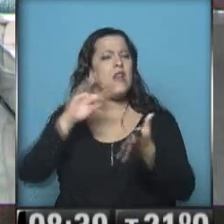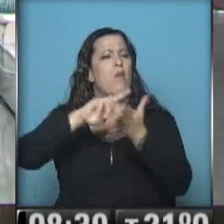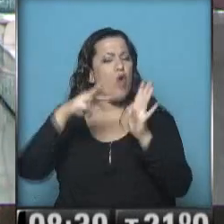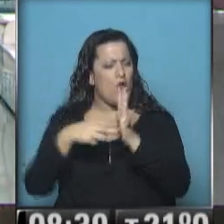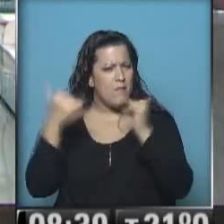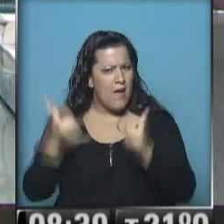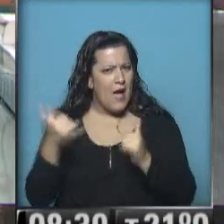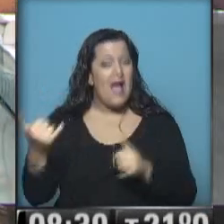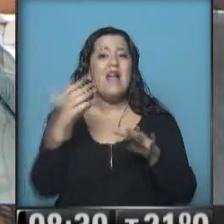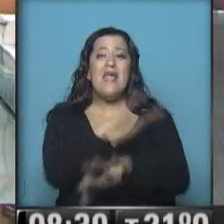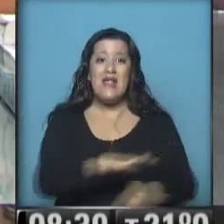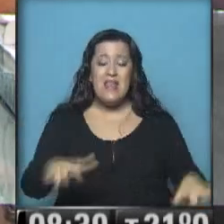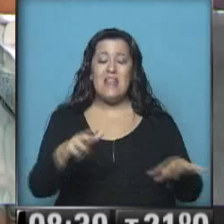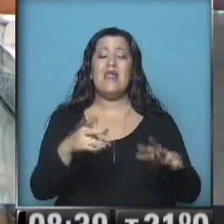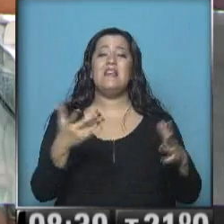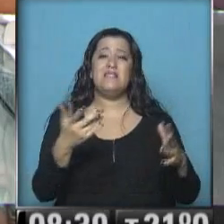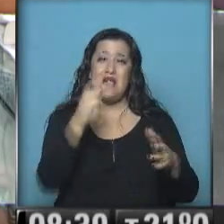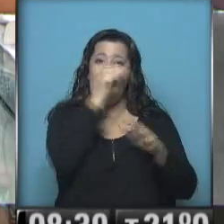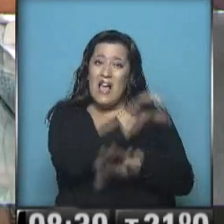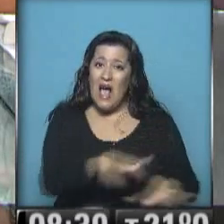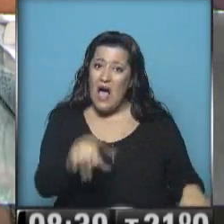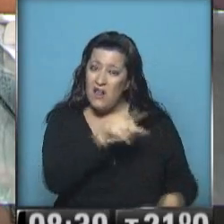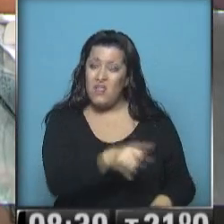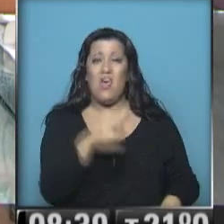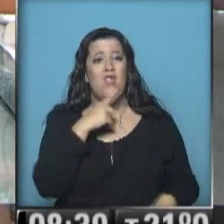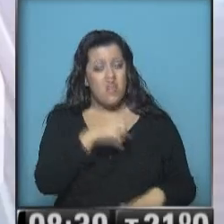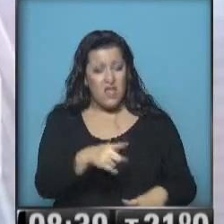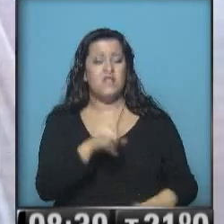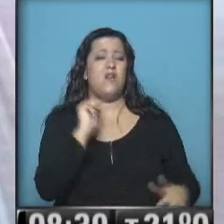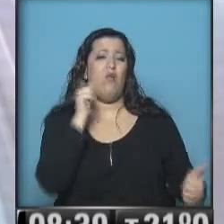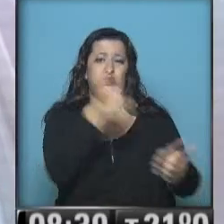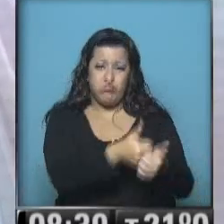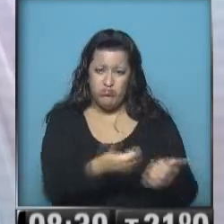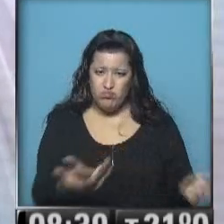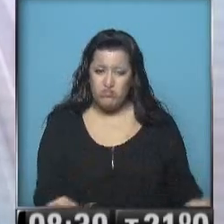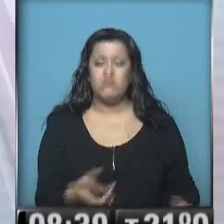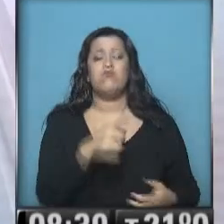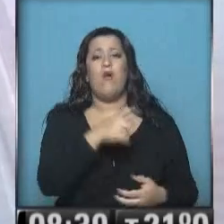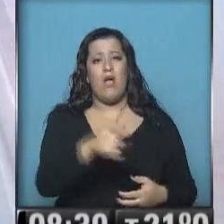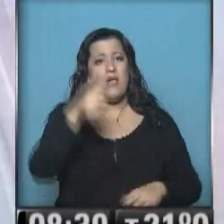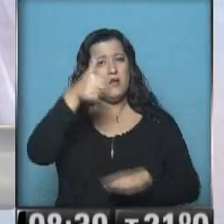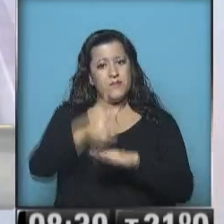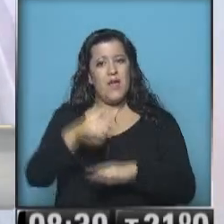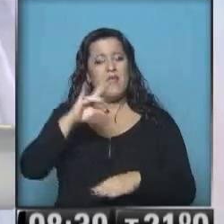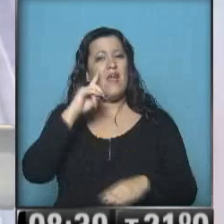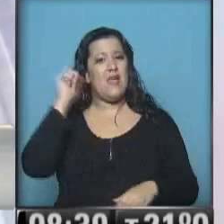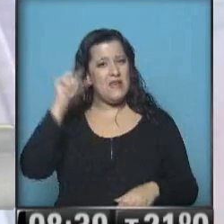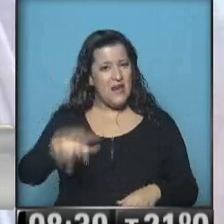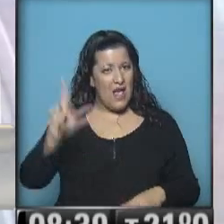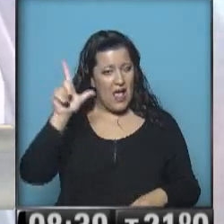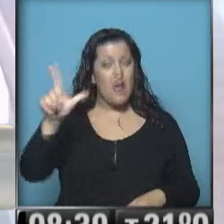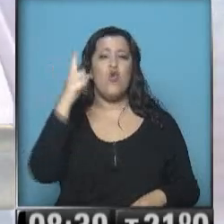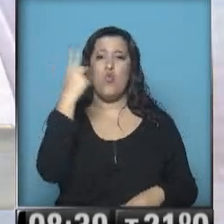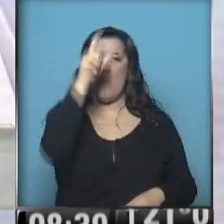niños en un jardín de pan de infantes que sufrieron abusos en el castaño está allí con uno de los familiares es así